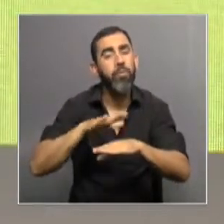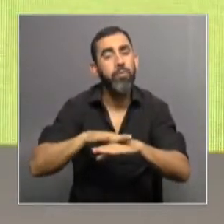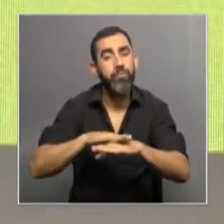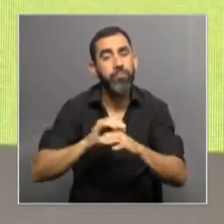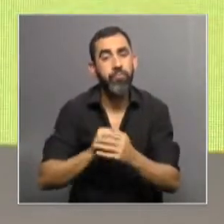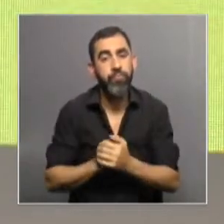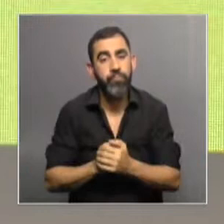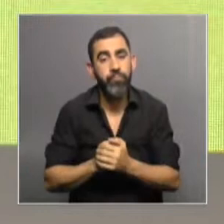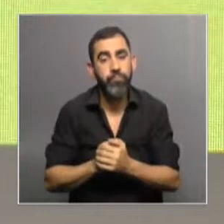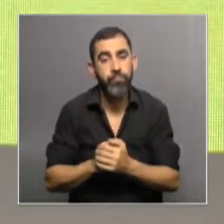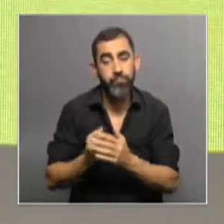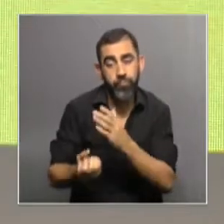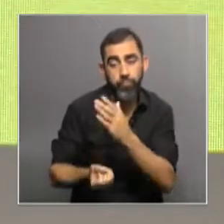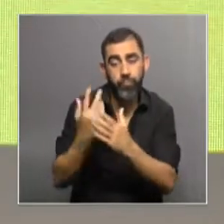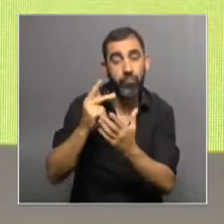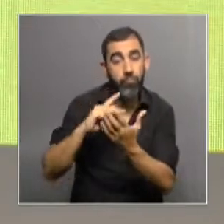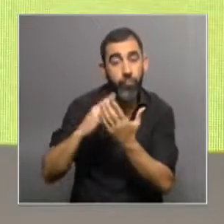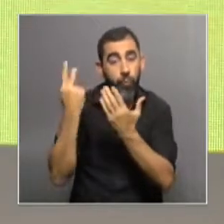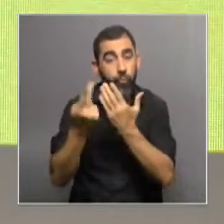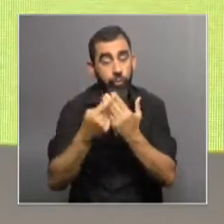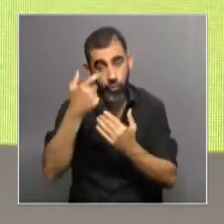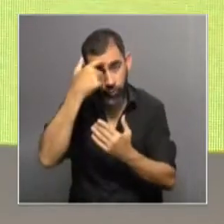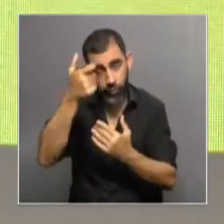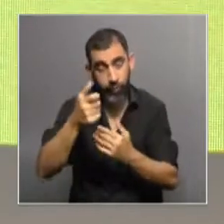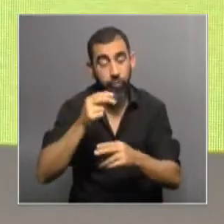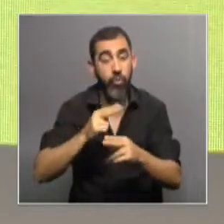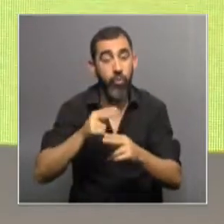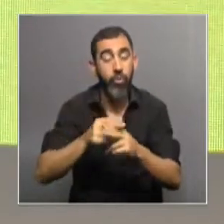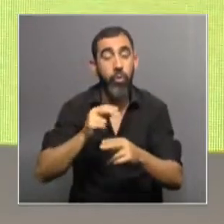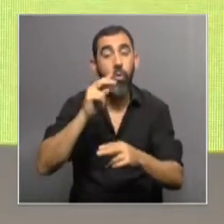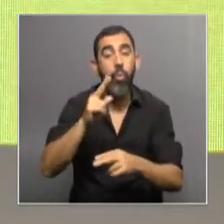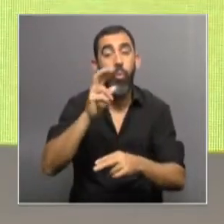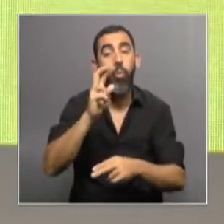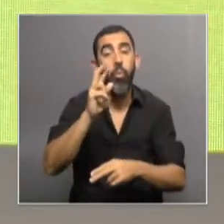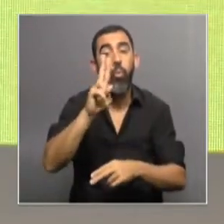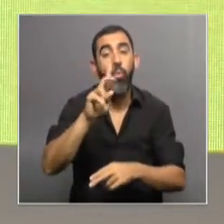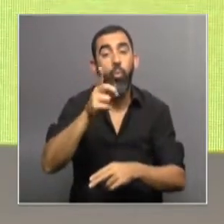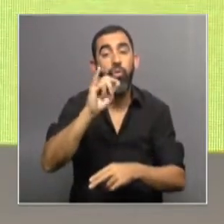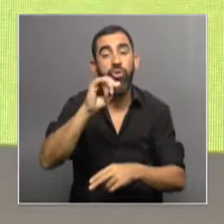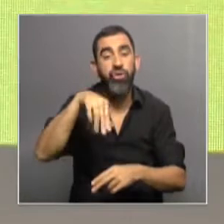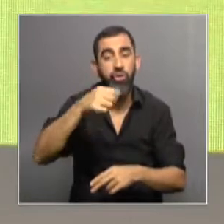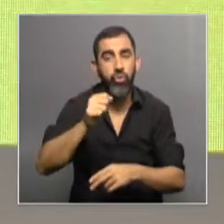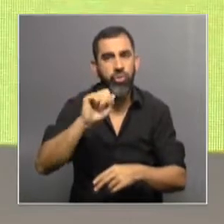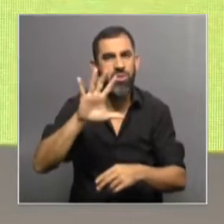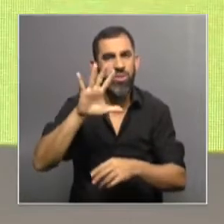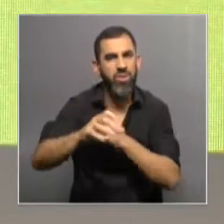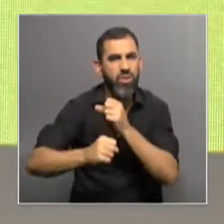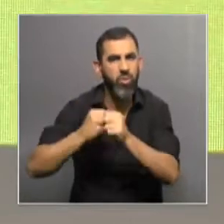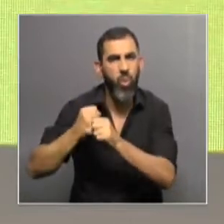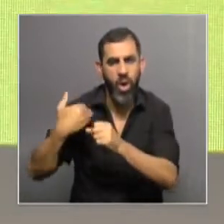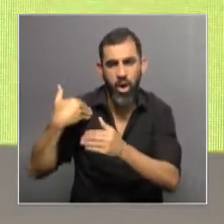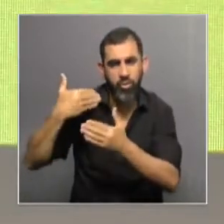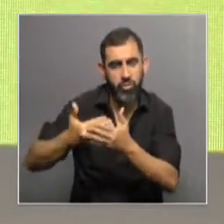emprendimiento, de un proyecto científico que se llama UruGenome, que tiene unos 5 años y que justamente lo que buscó fue